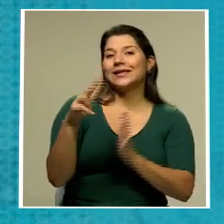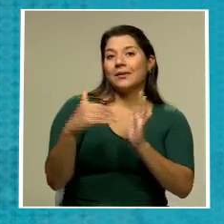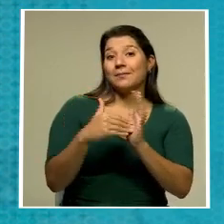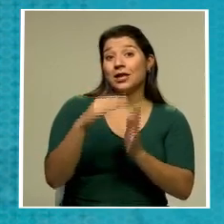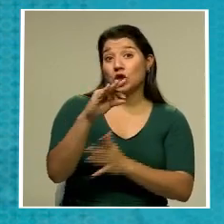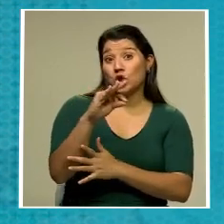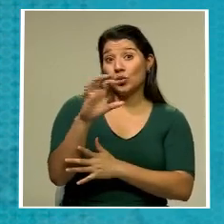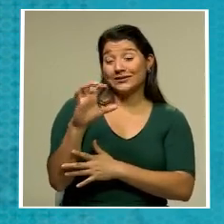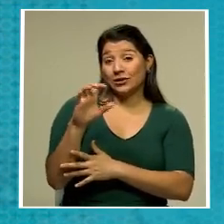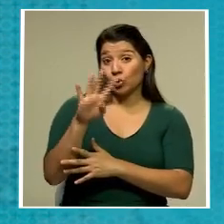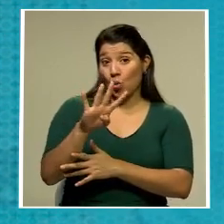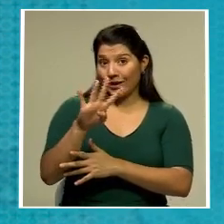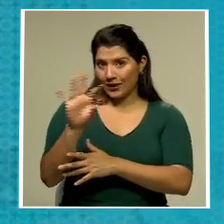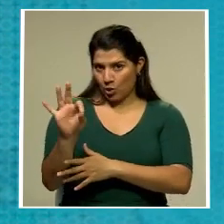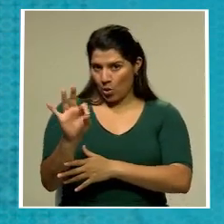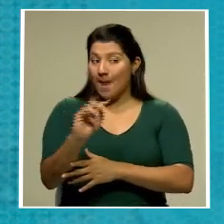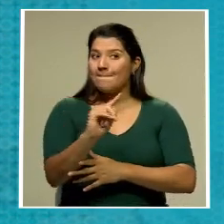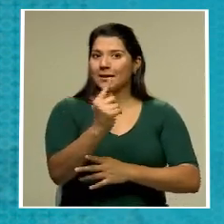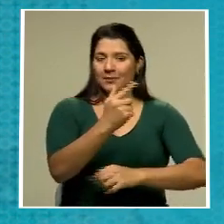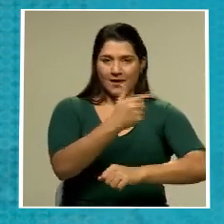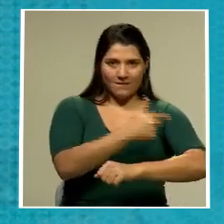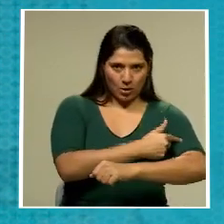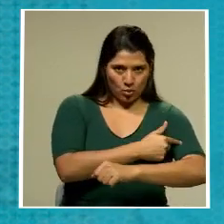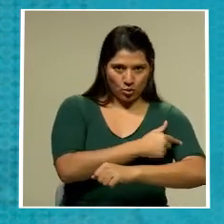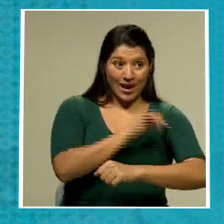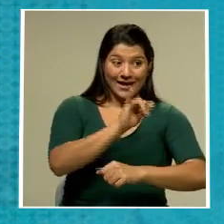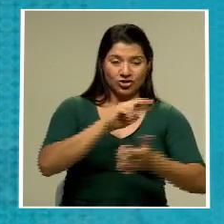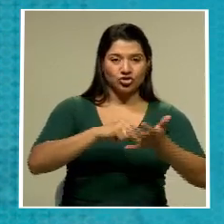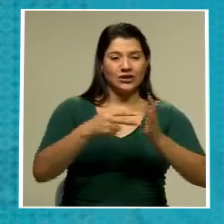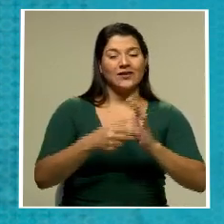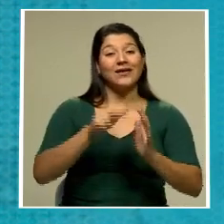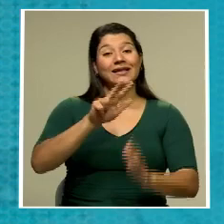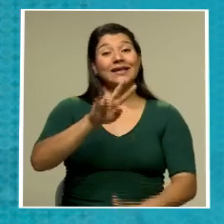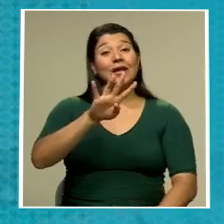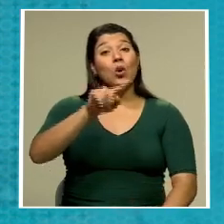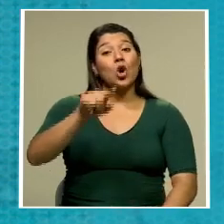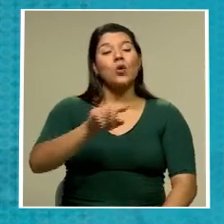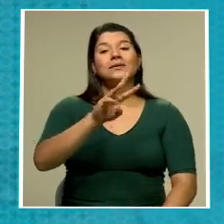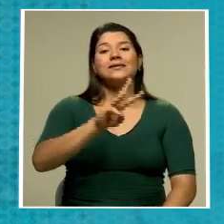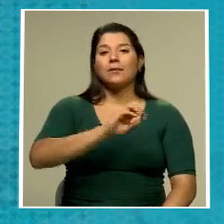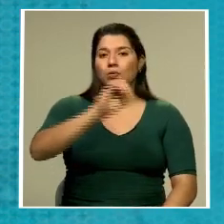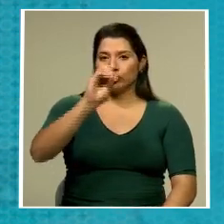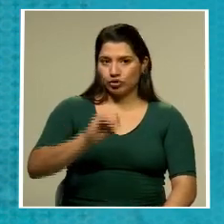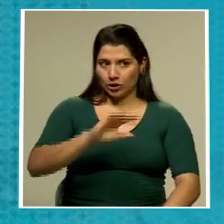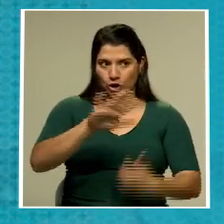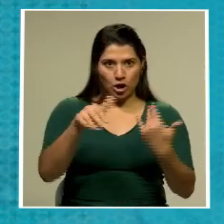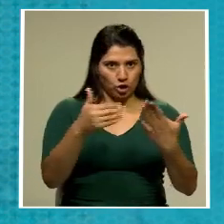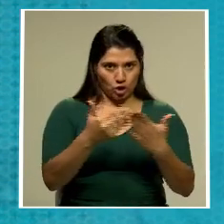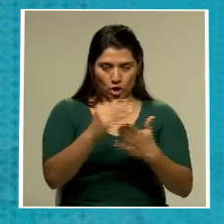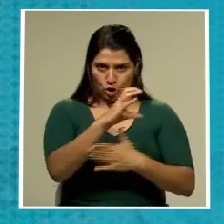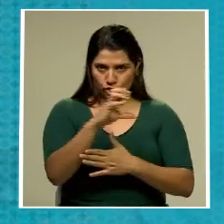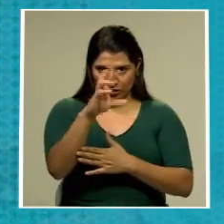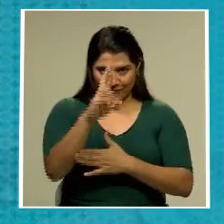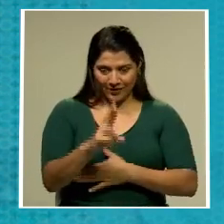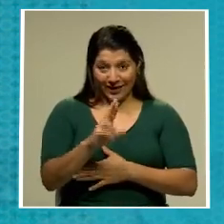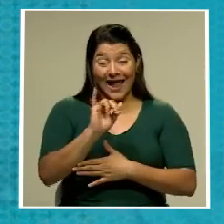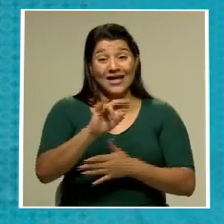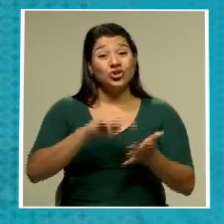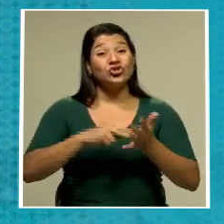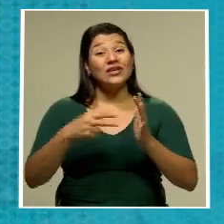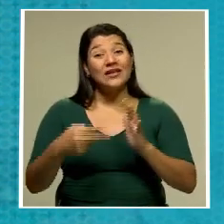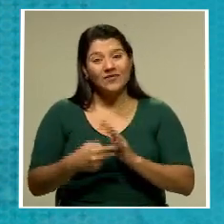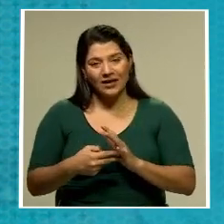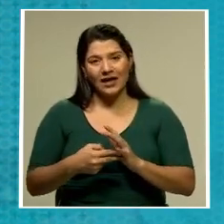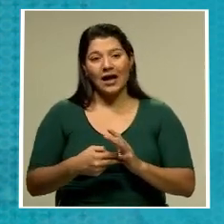1.783.949 corresponden a primeras dosis, que es el 34,6% de la población. Es decir,